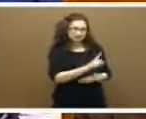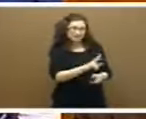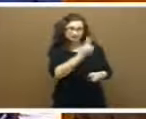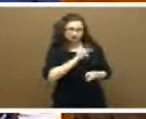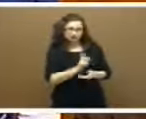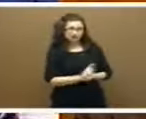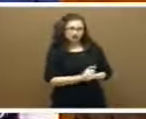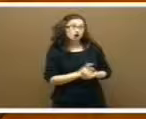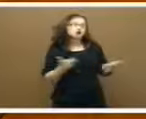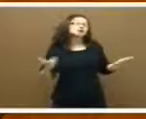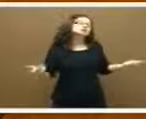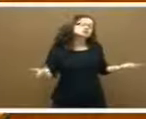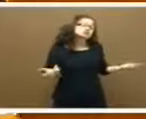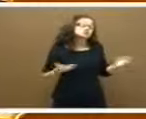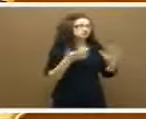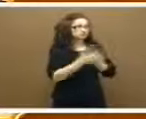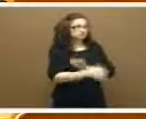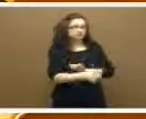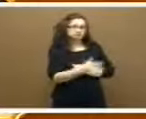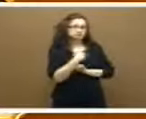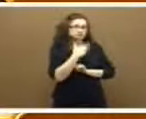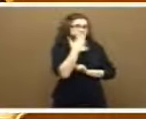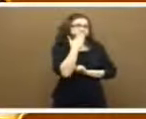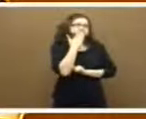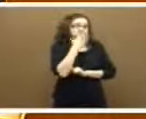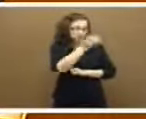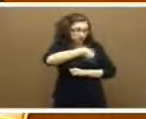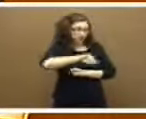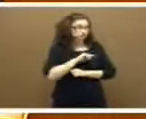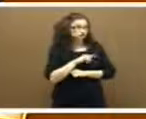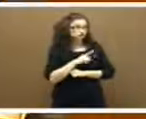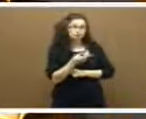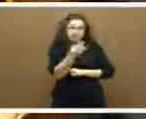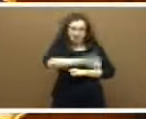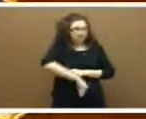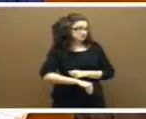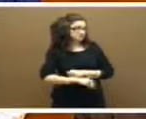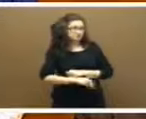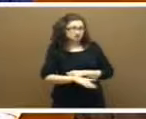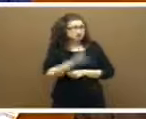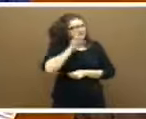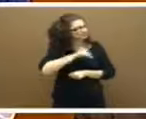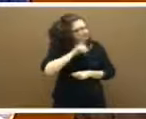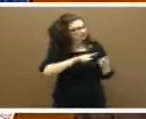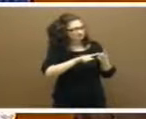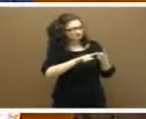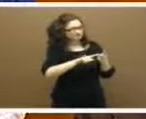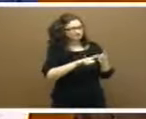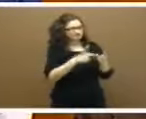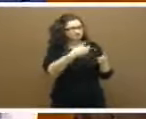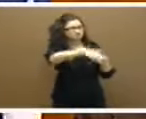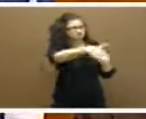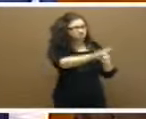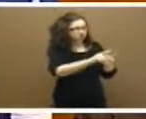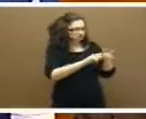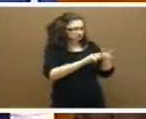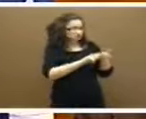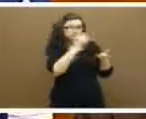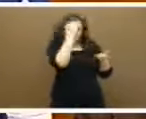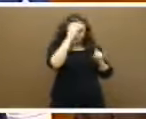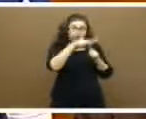un desprecio más a esta Cámara. De nuevo, uno más. Las mentiras, el desprecio, yo creo que es una situación muy grave. Mire,